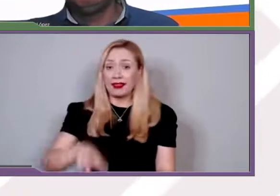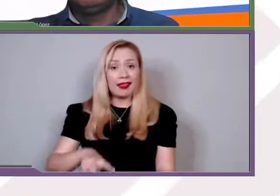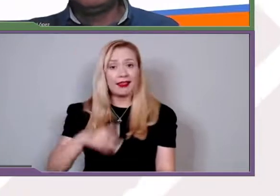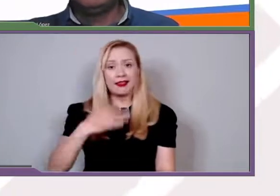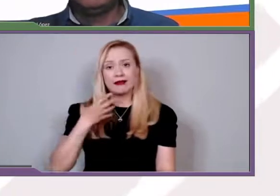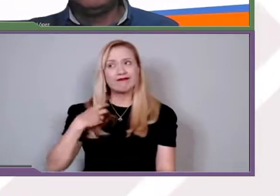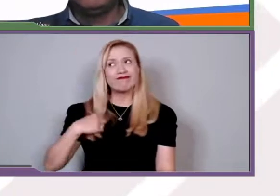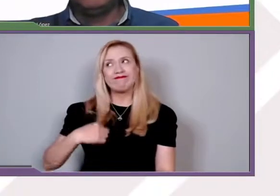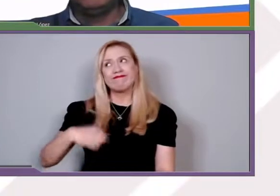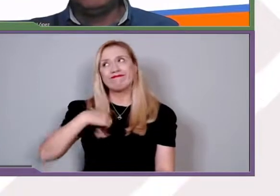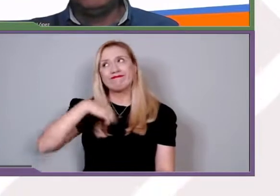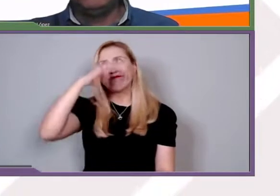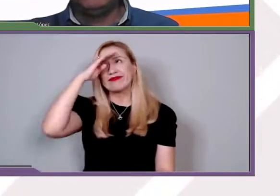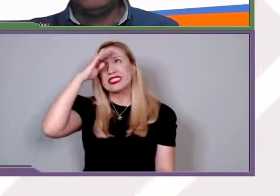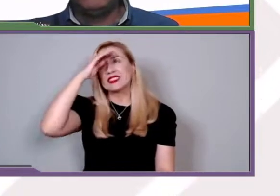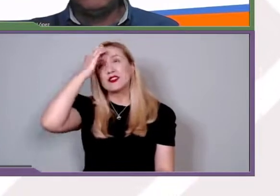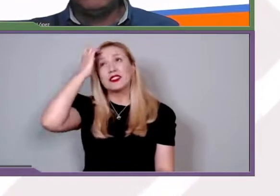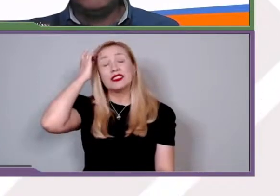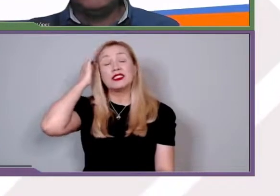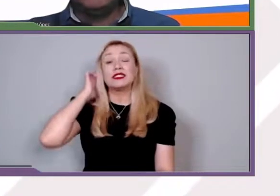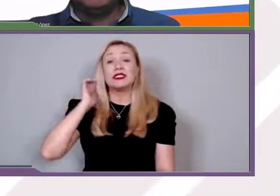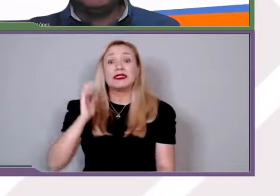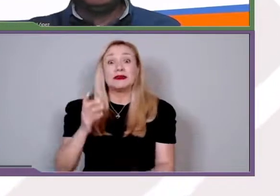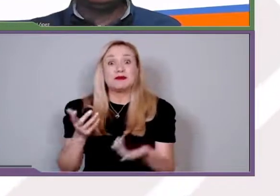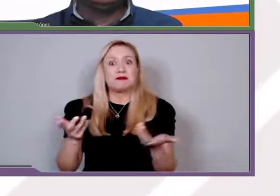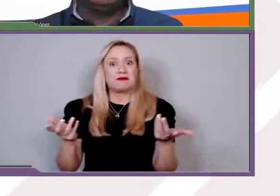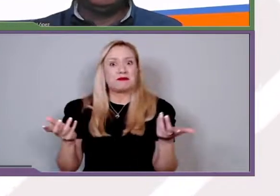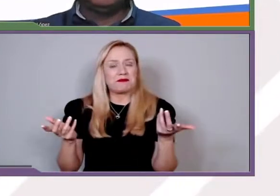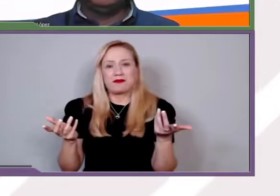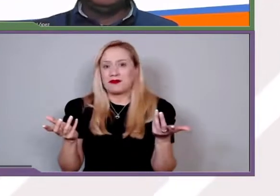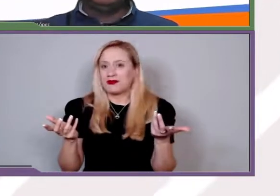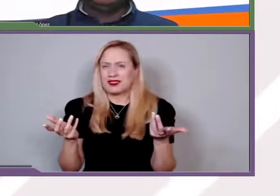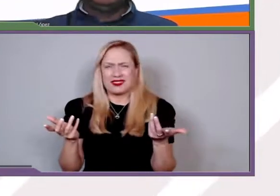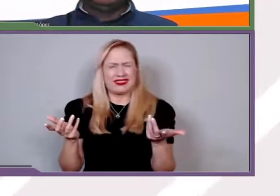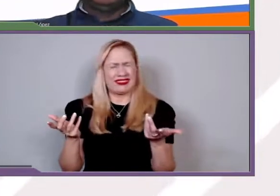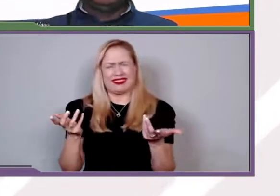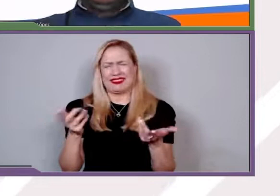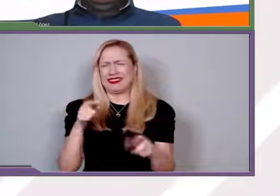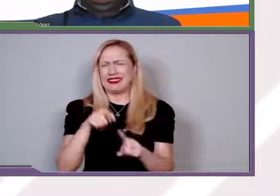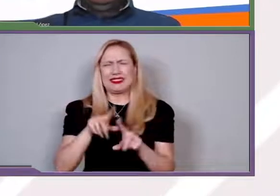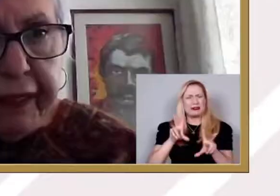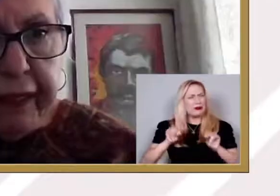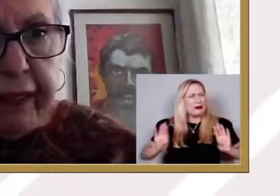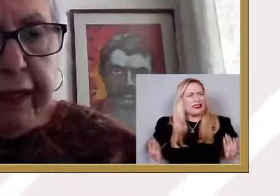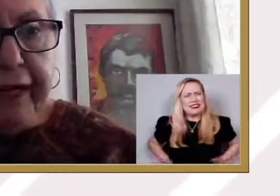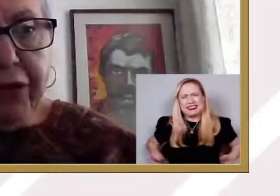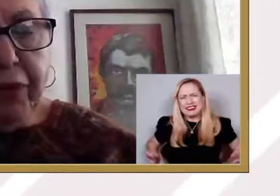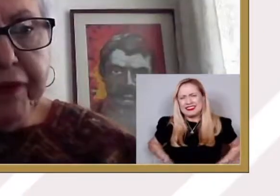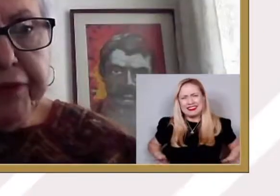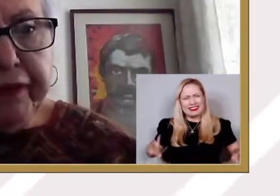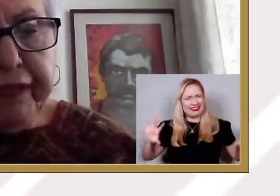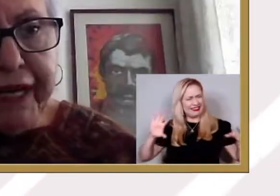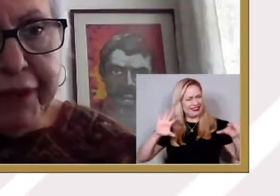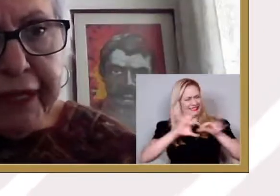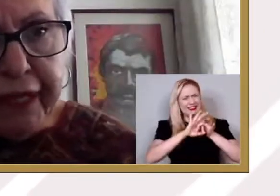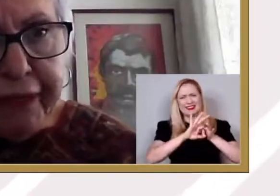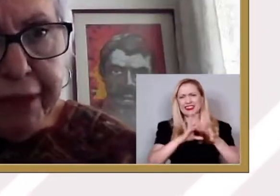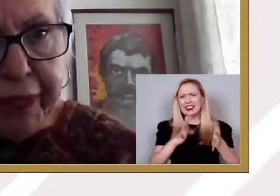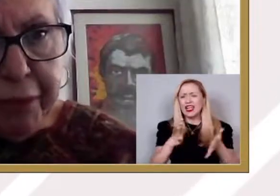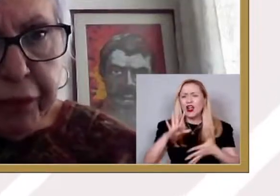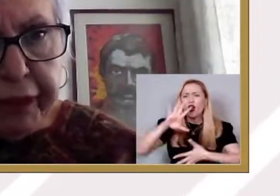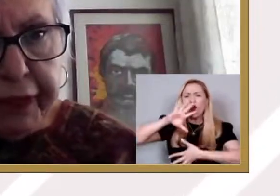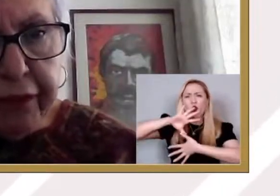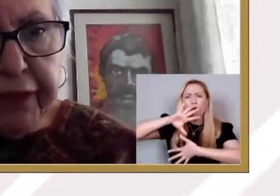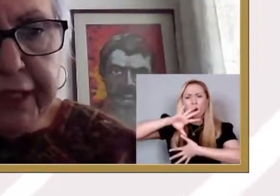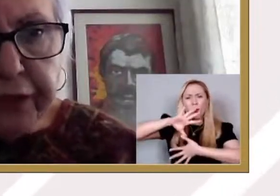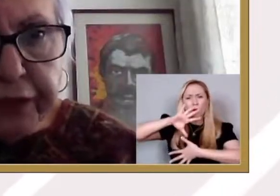una cuestión de entrada, es impropia, va en contra de la Convención Interamericana